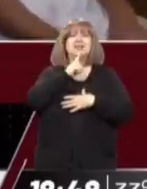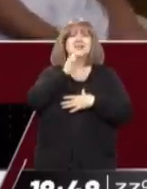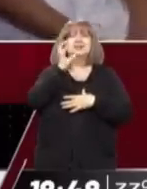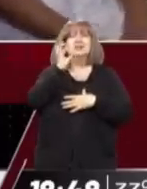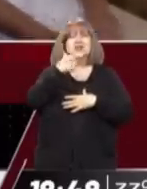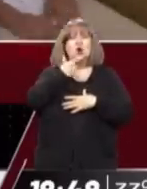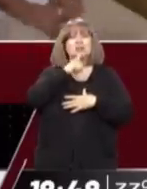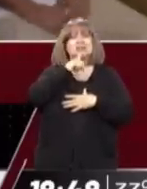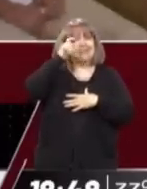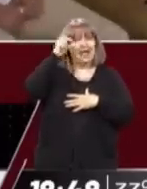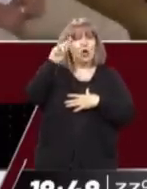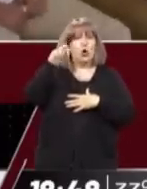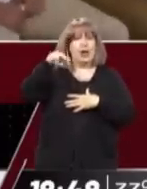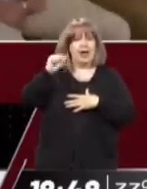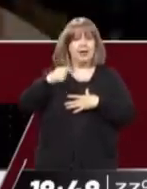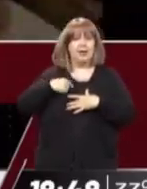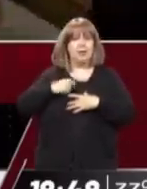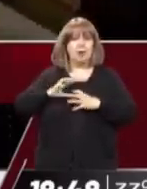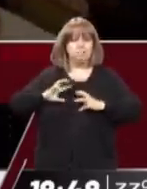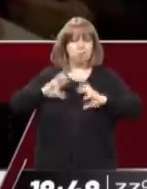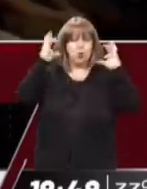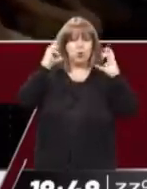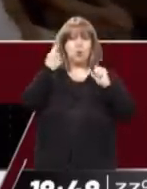impulsiva, explosiva. Hay